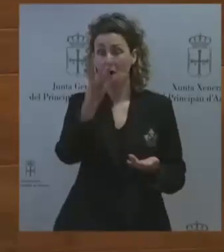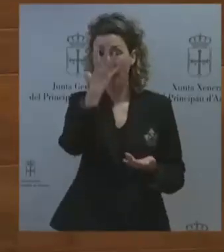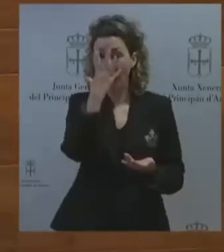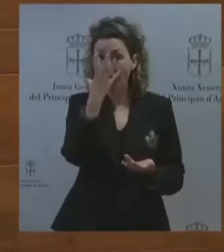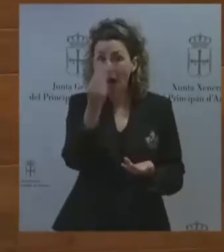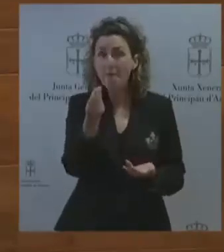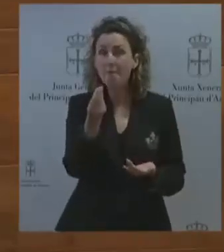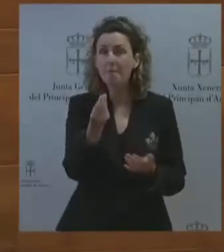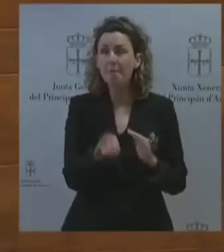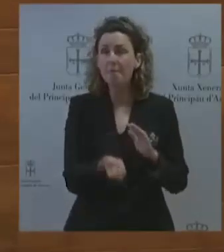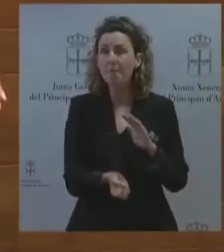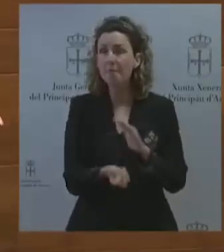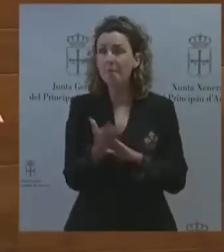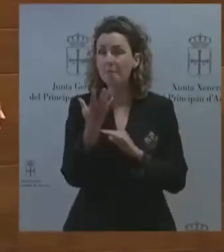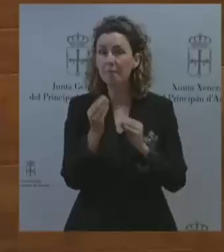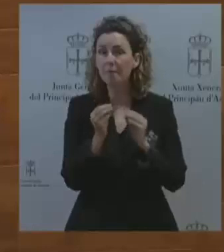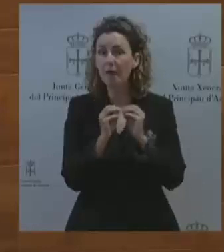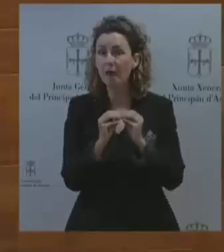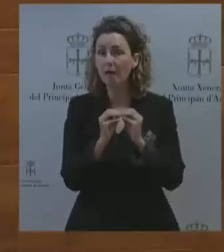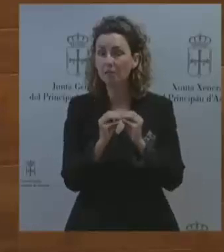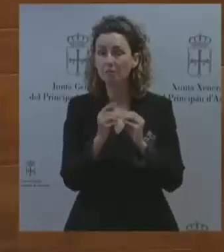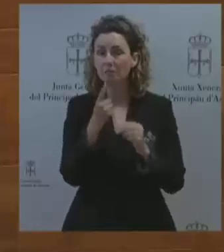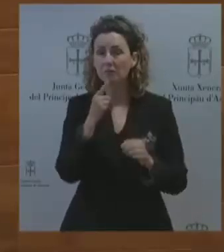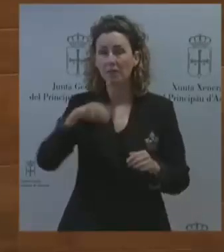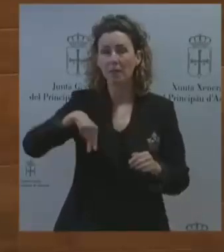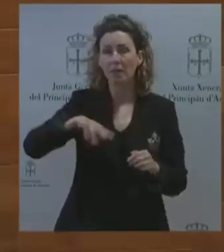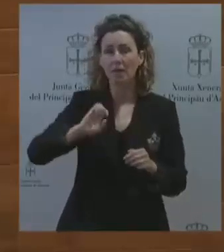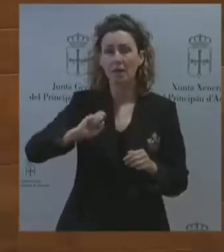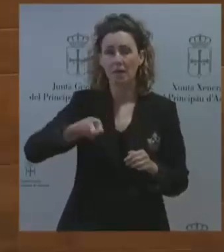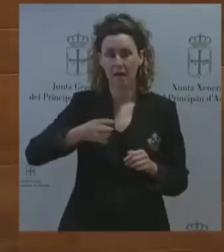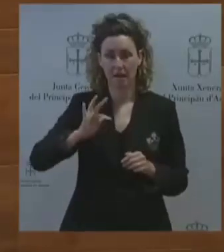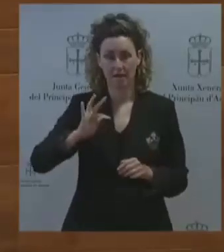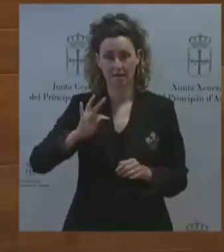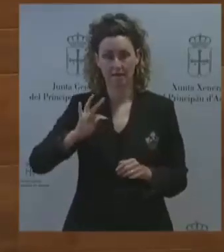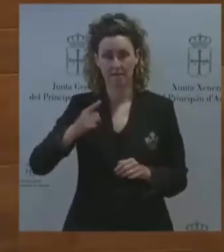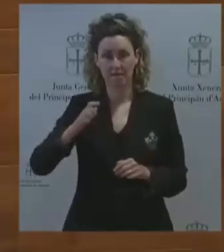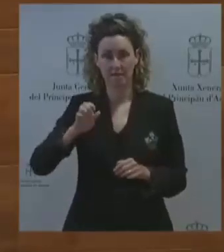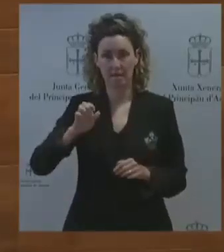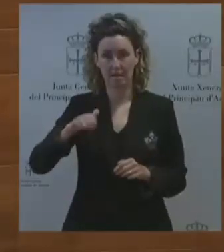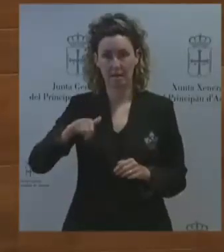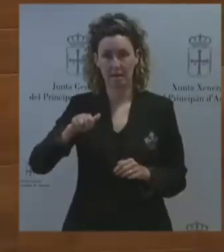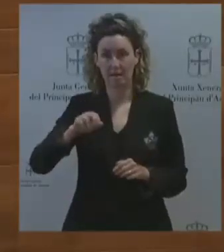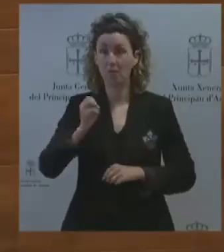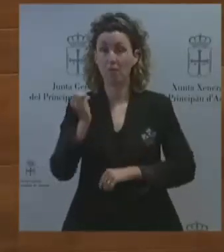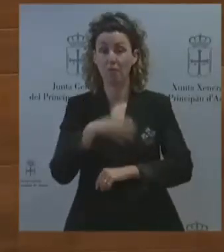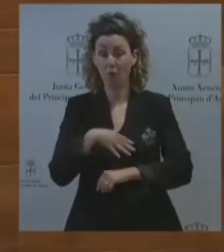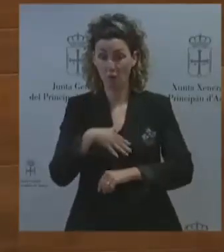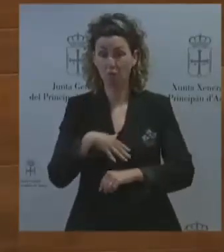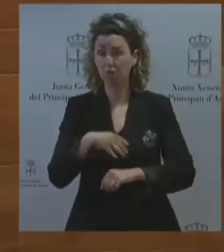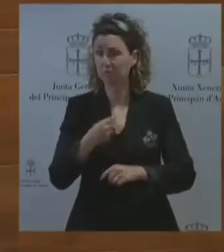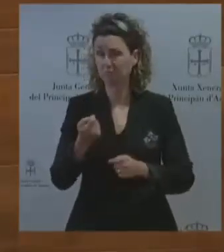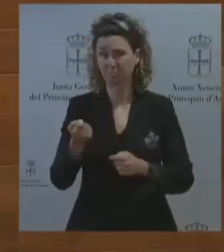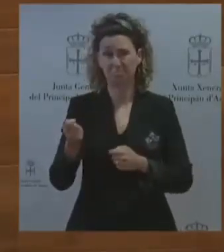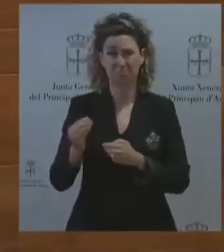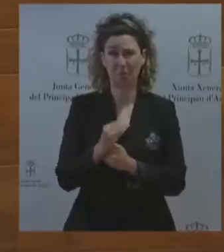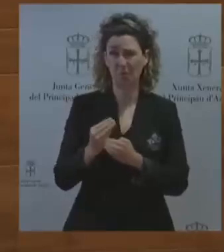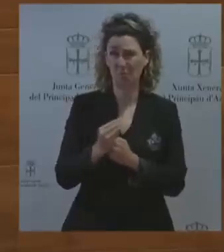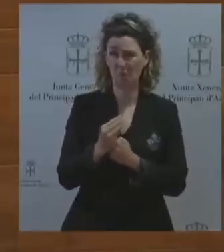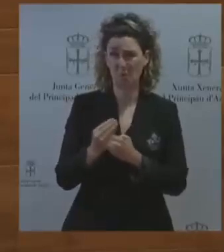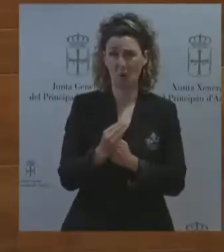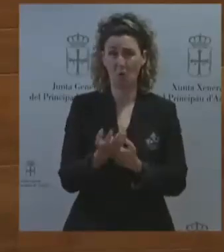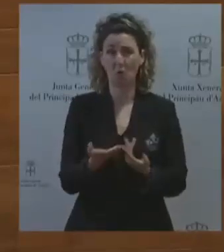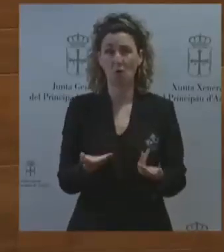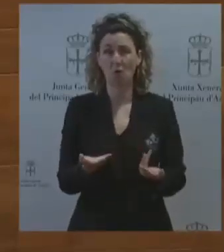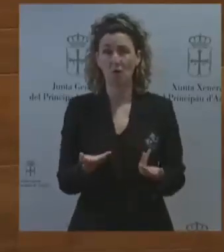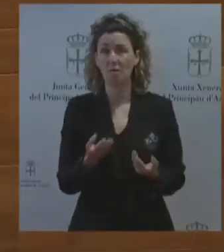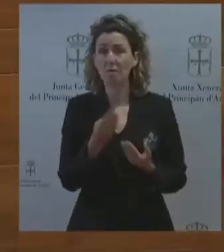se acordará, ¿verdad? Unos fondos que efectivamente llegaron a cuentagotas, pero que no han servido para mejorar la situación ni generar